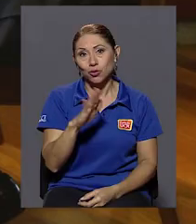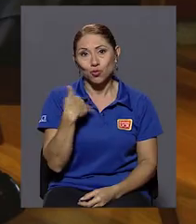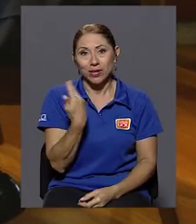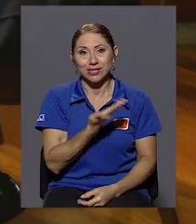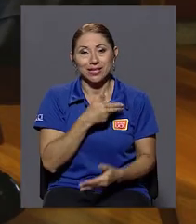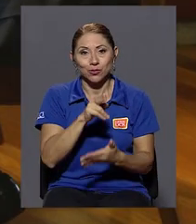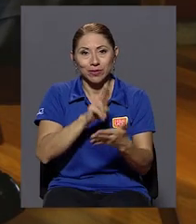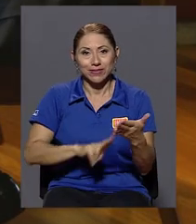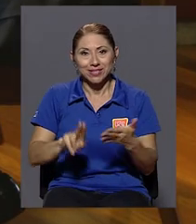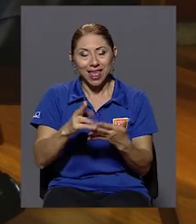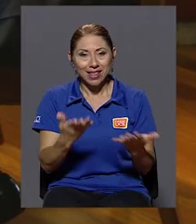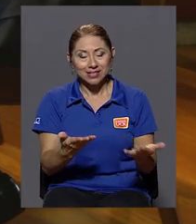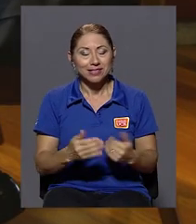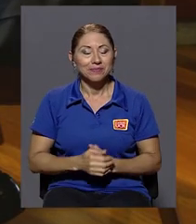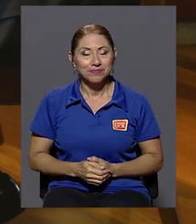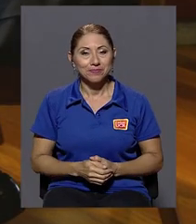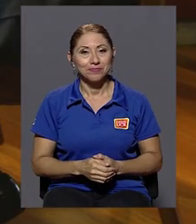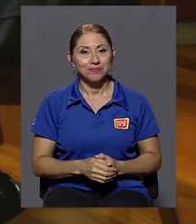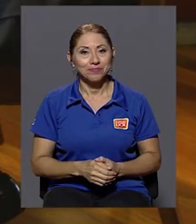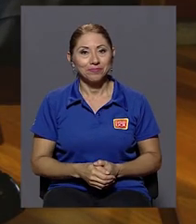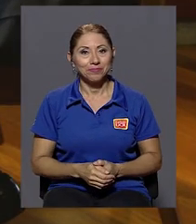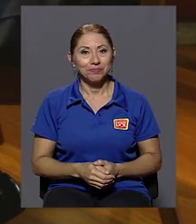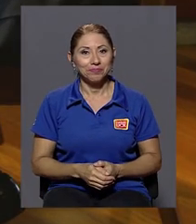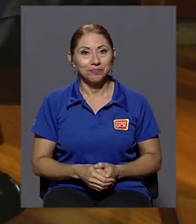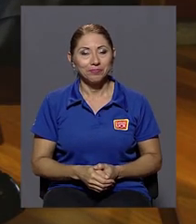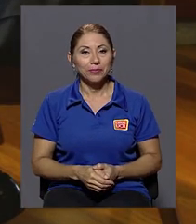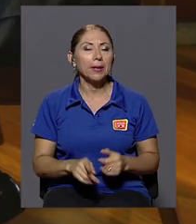como son nuestras universidades.